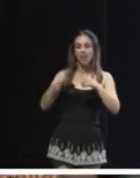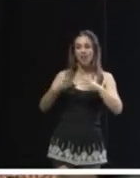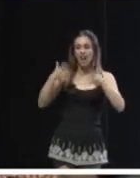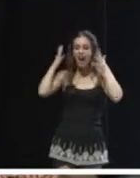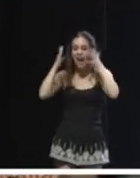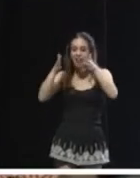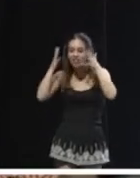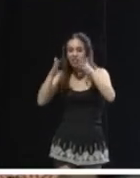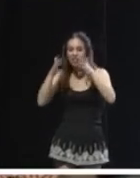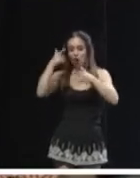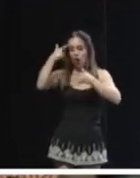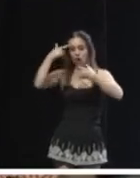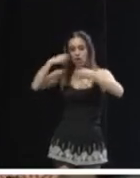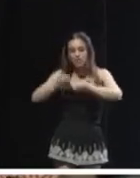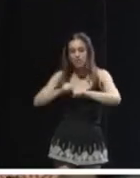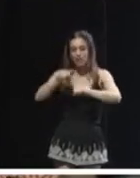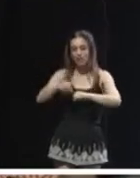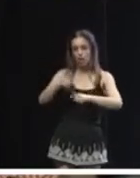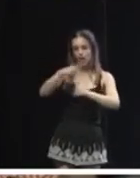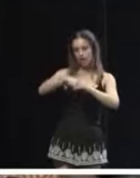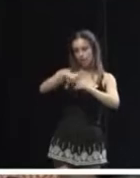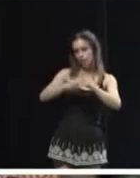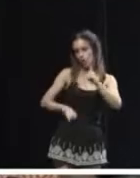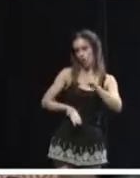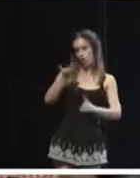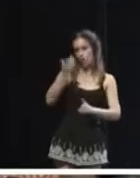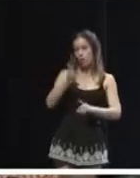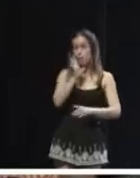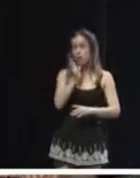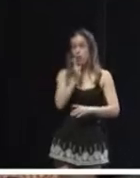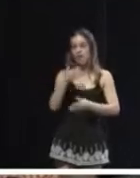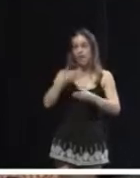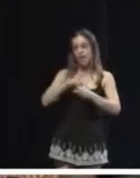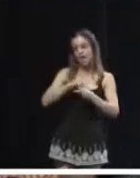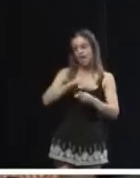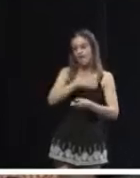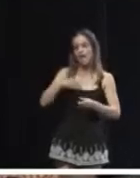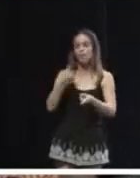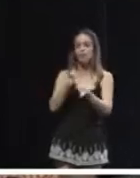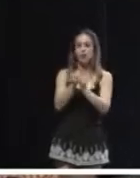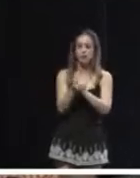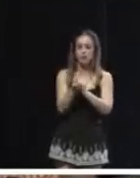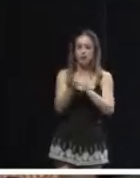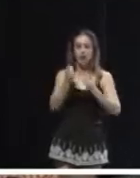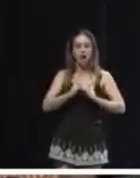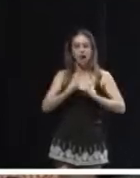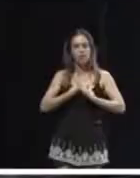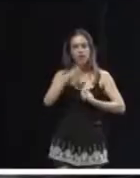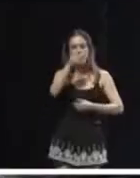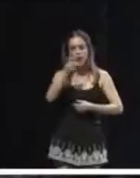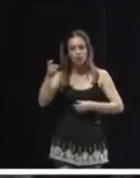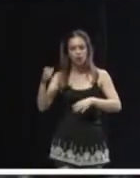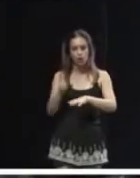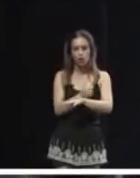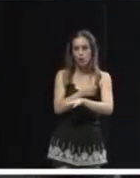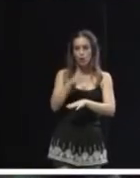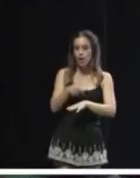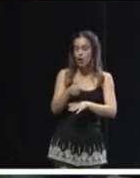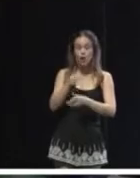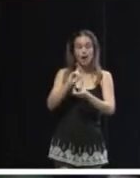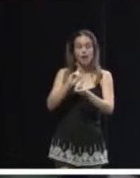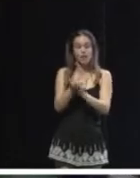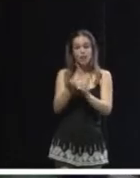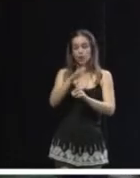altas temperaturas, porque queremos cambiar la vida de la gente, porque es imprescindible hacerlo, porque el cambio climático va de